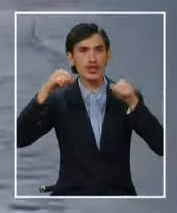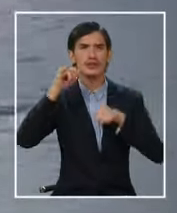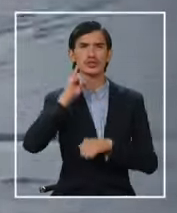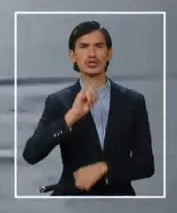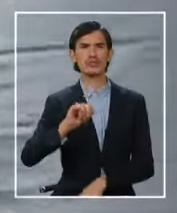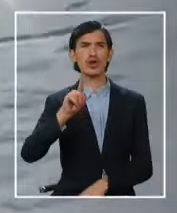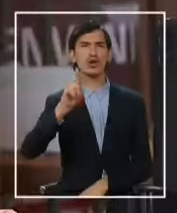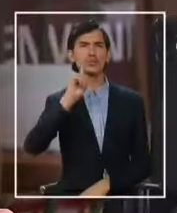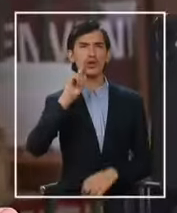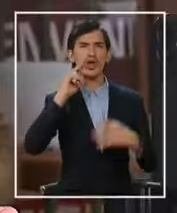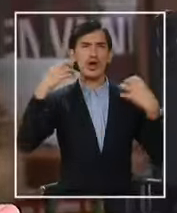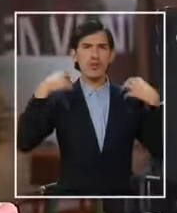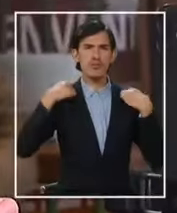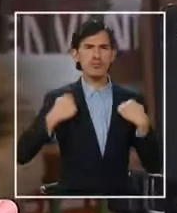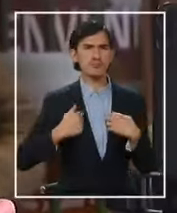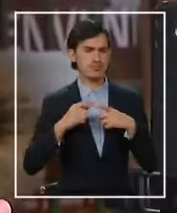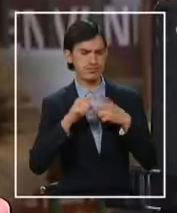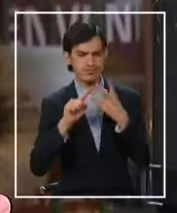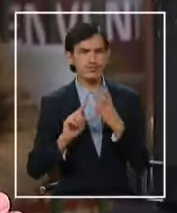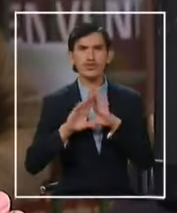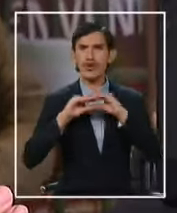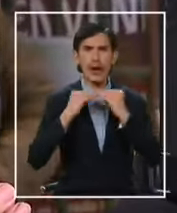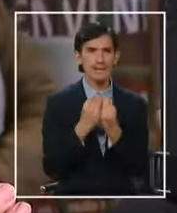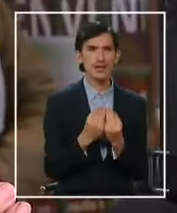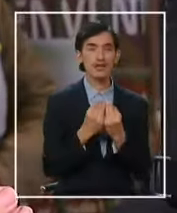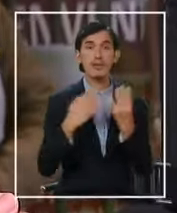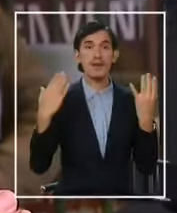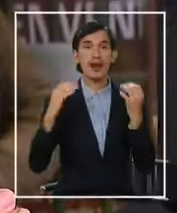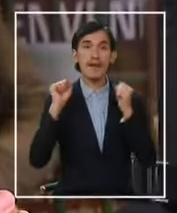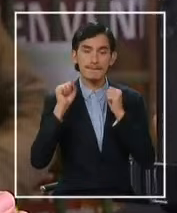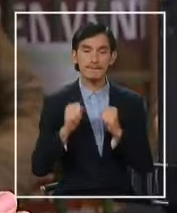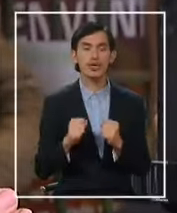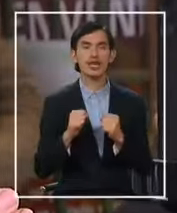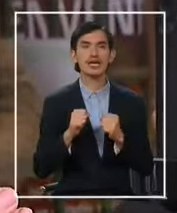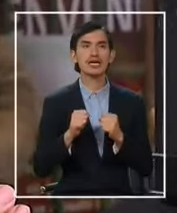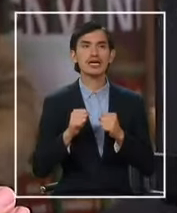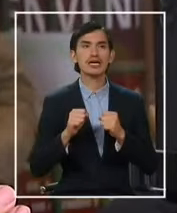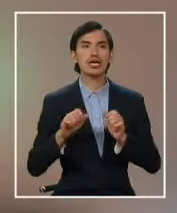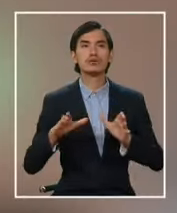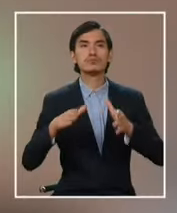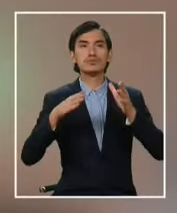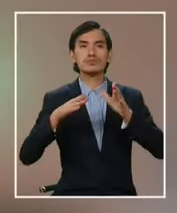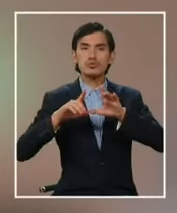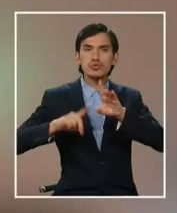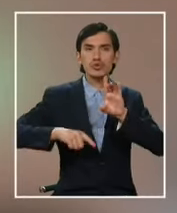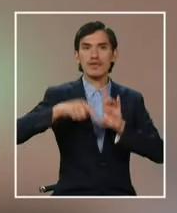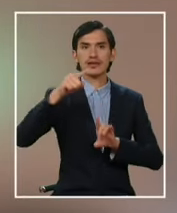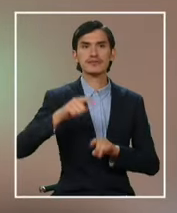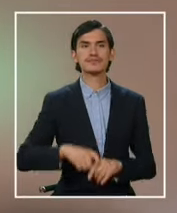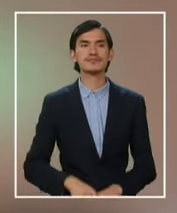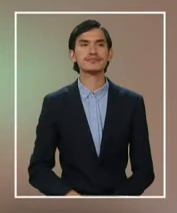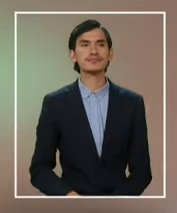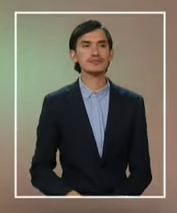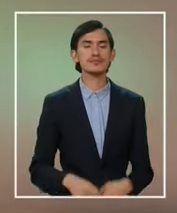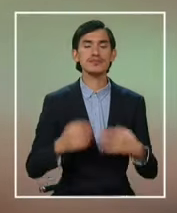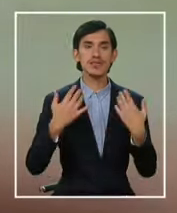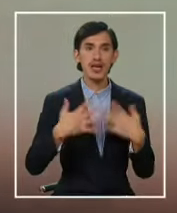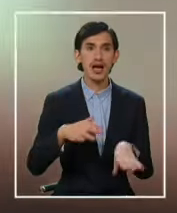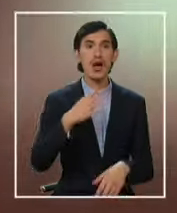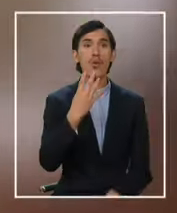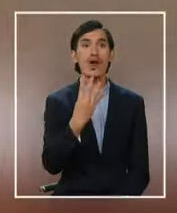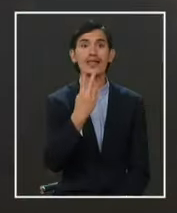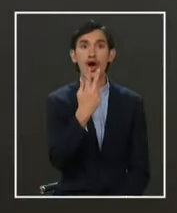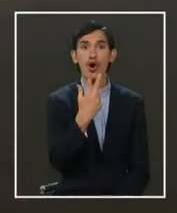toda la implementación, ¿no es cierto?, adecuada para subir, ¿no es cierto?, a la nieve. Ya van más de